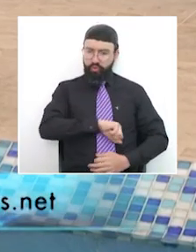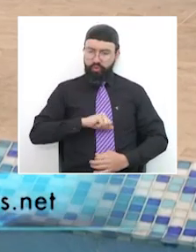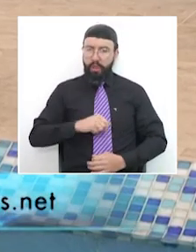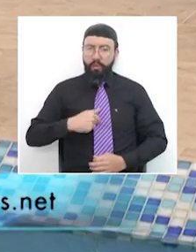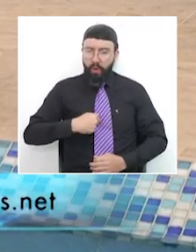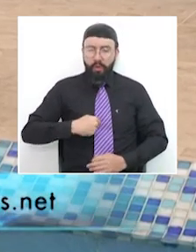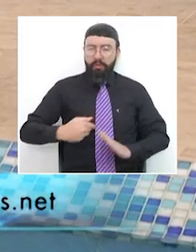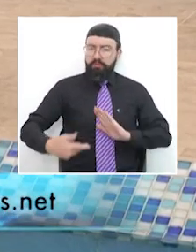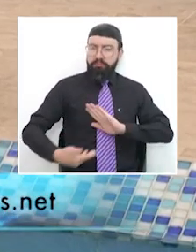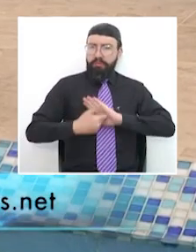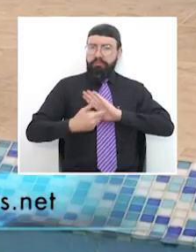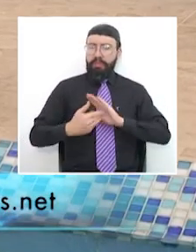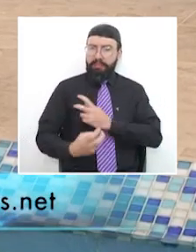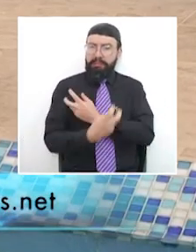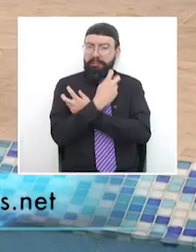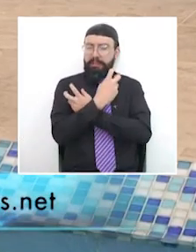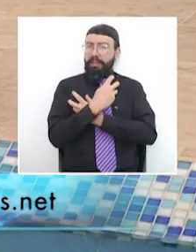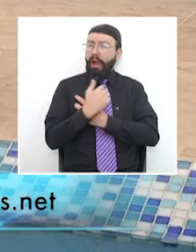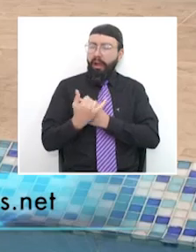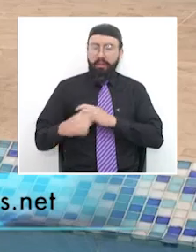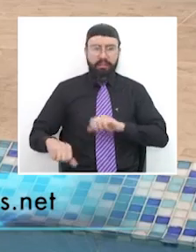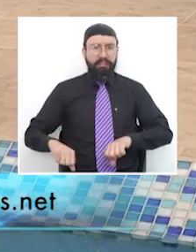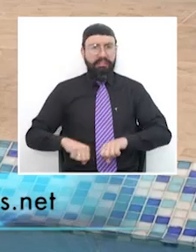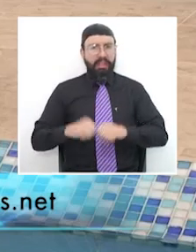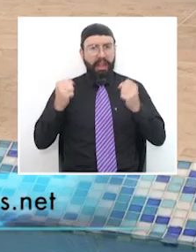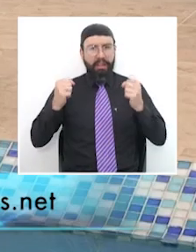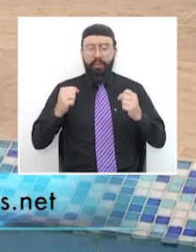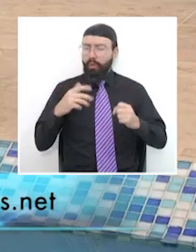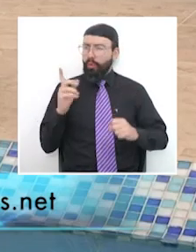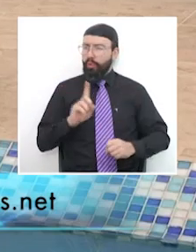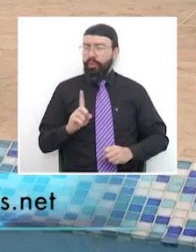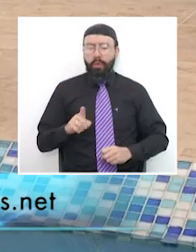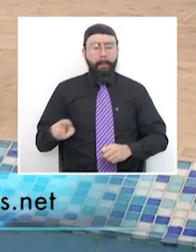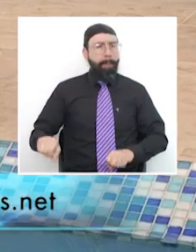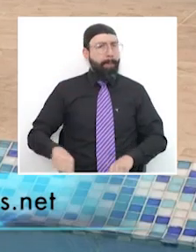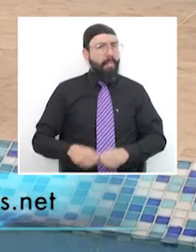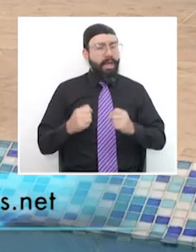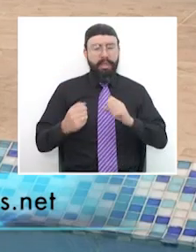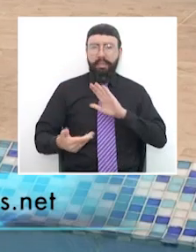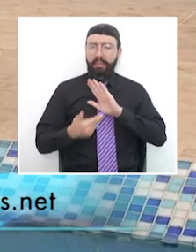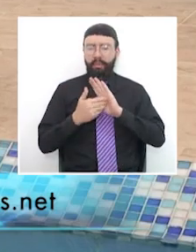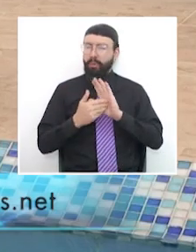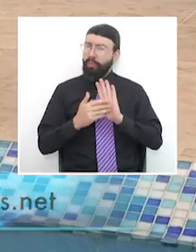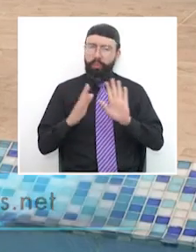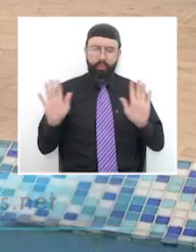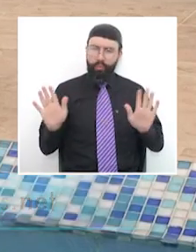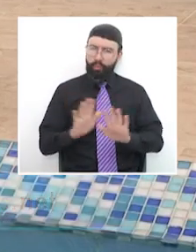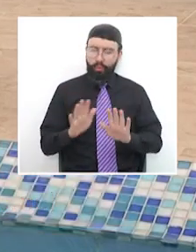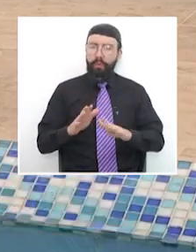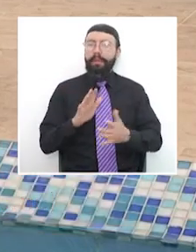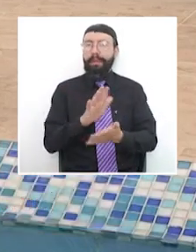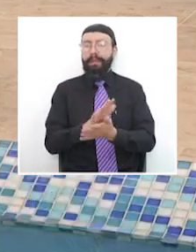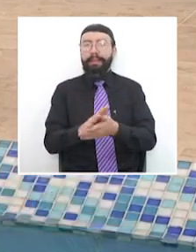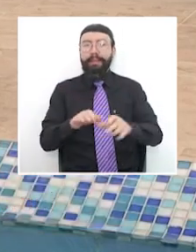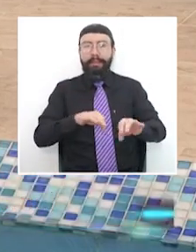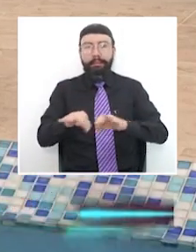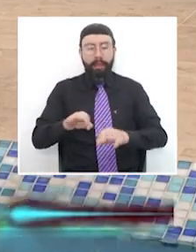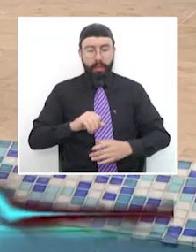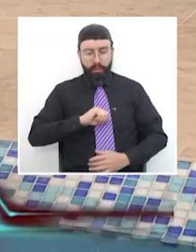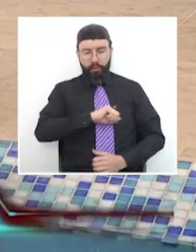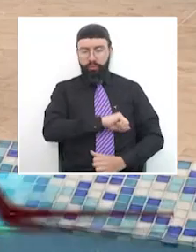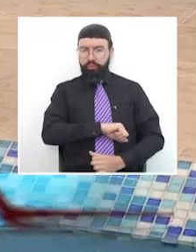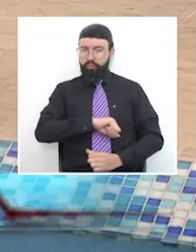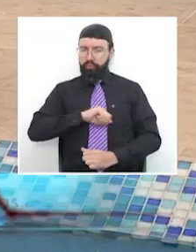hago una ecografía porque es que eso es muy malo. Son métodos diagnósticos. Pero vamos a hacer